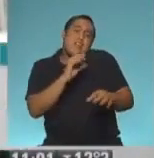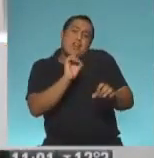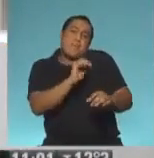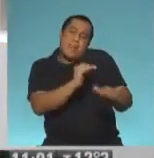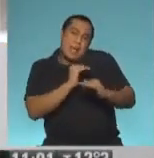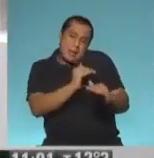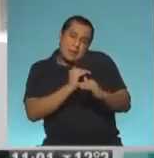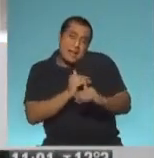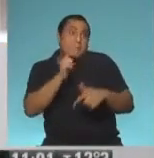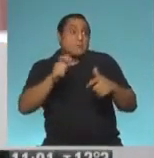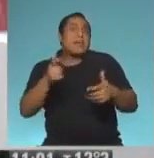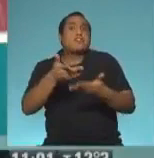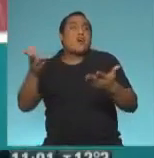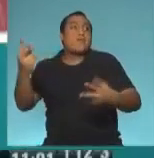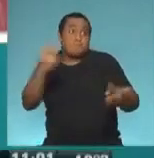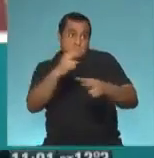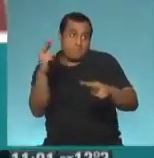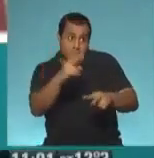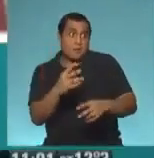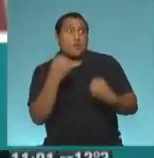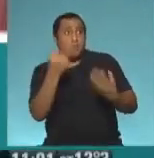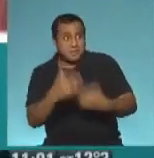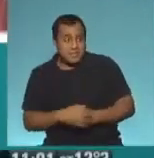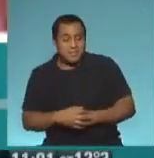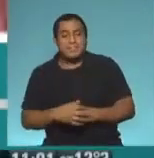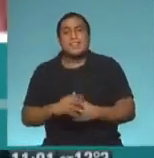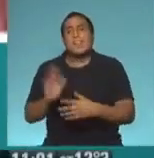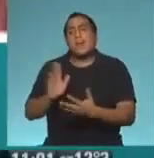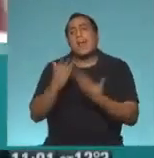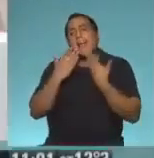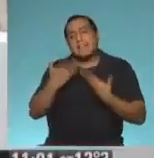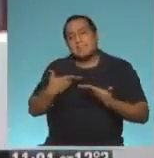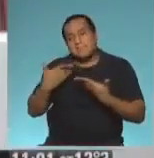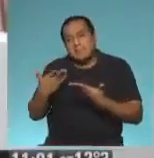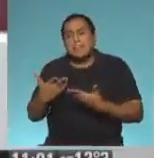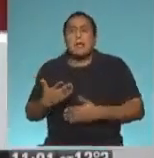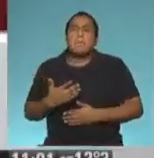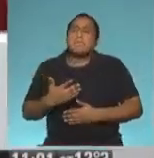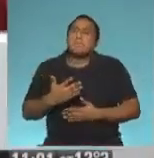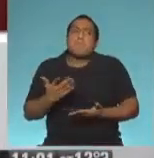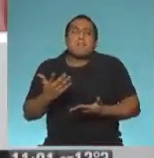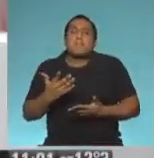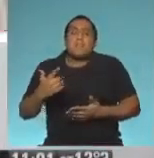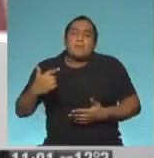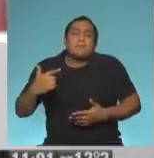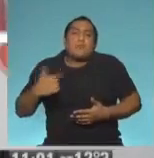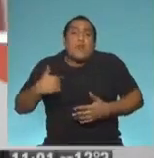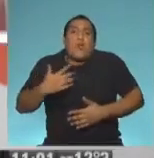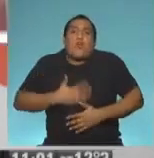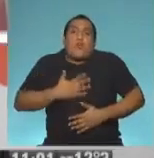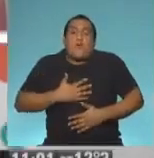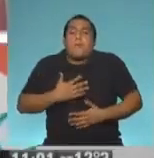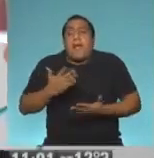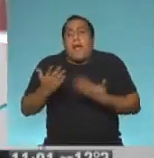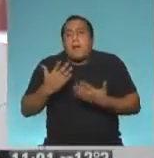muchísimos argentinos y argentinas. ¿Cómo estás? Hola, muchas gracias por la invitación. Siempre es una oportunidad para hablar de